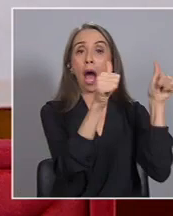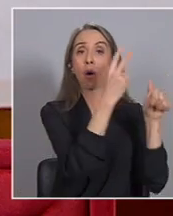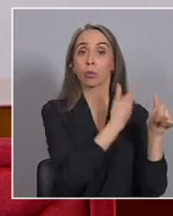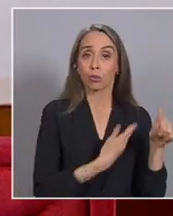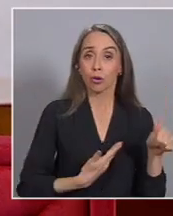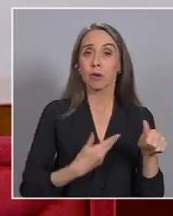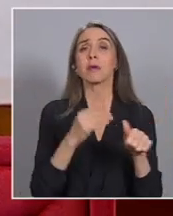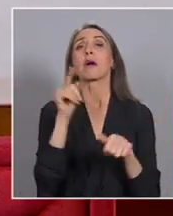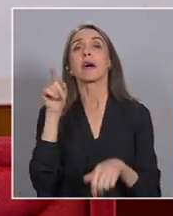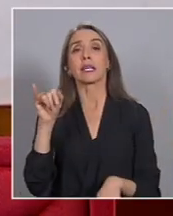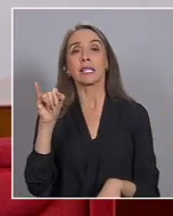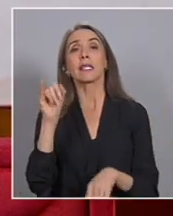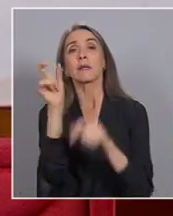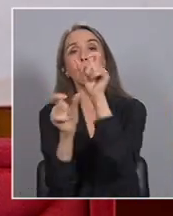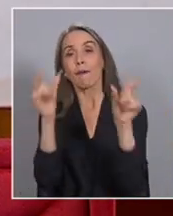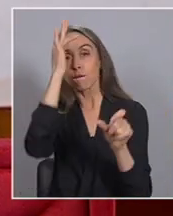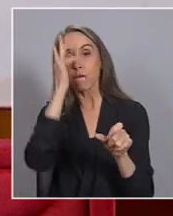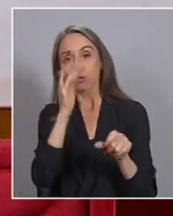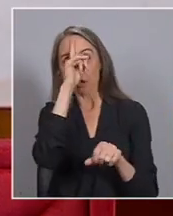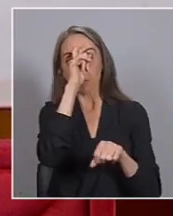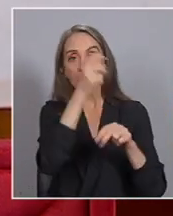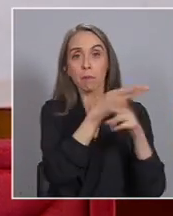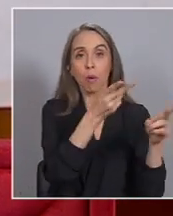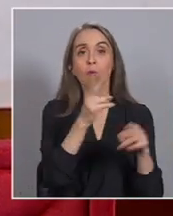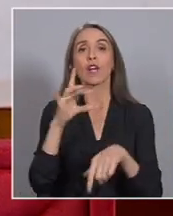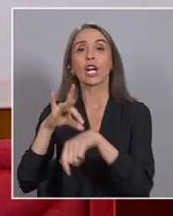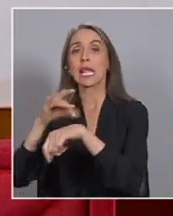privado, pero dejando tras de sí una huella